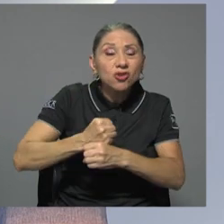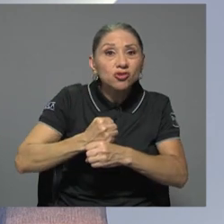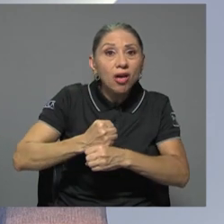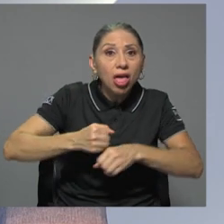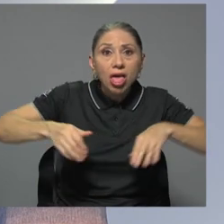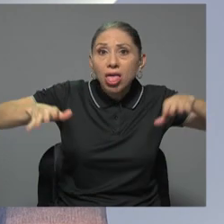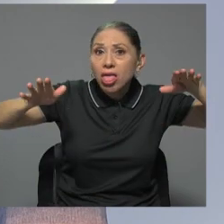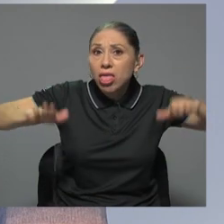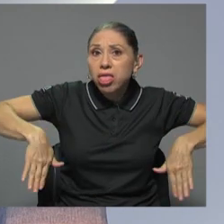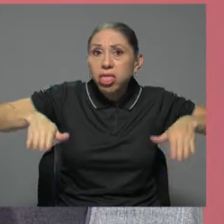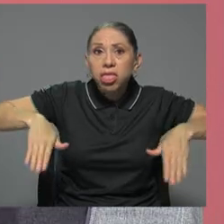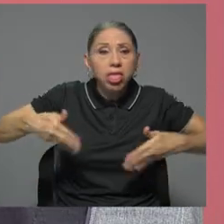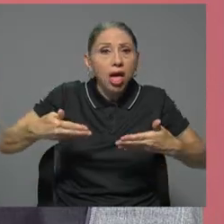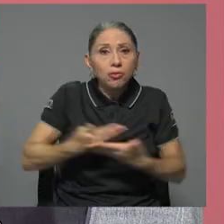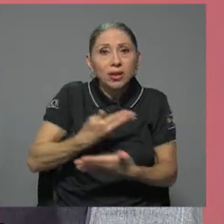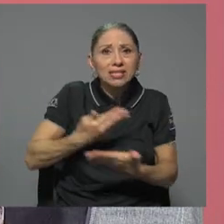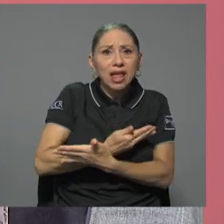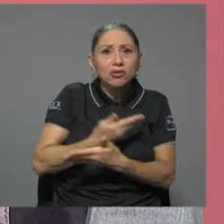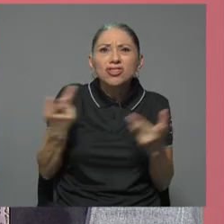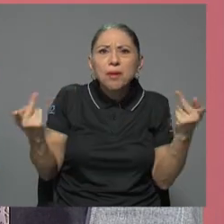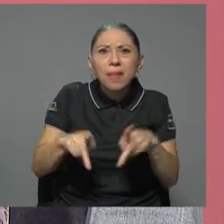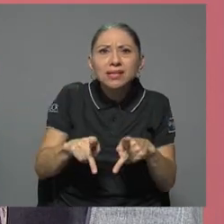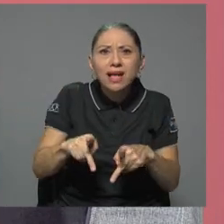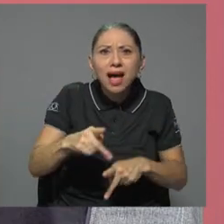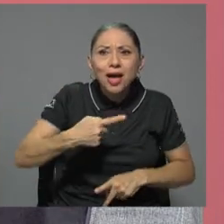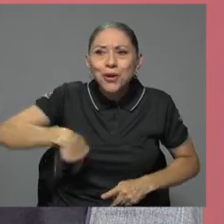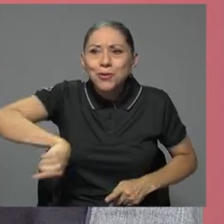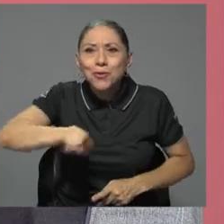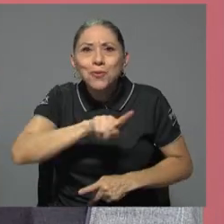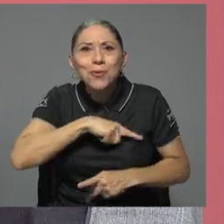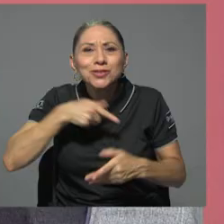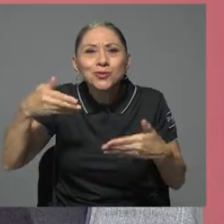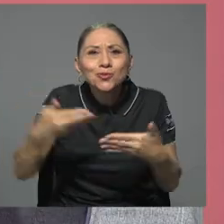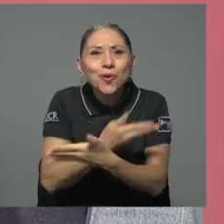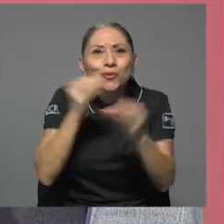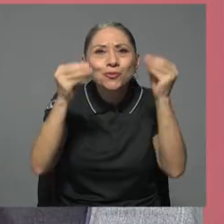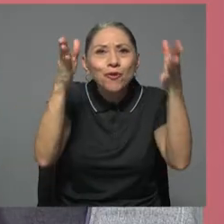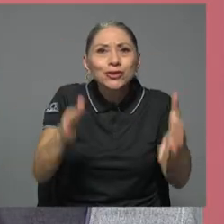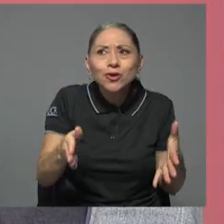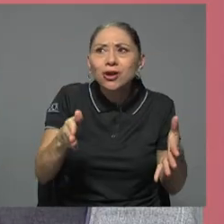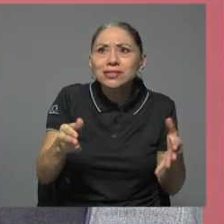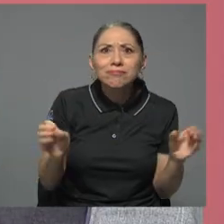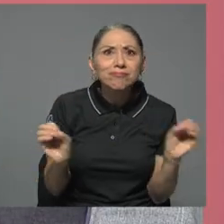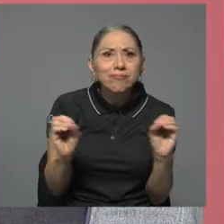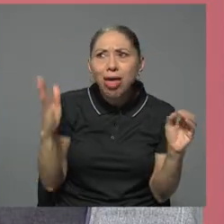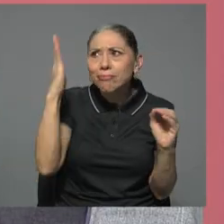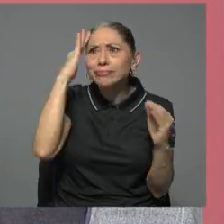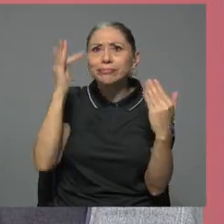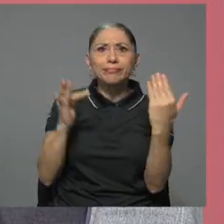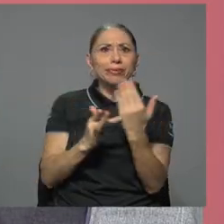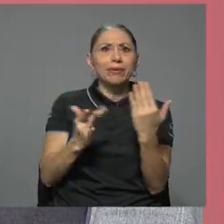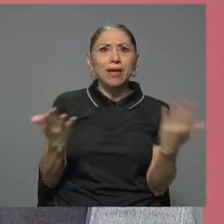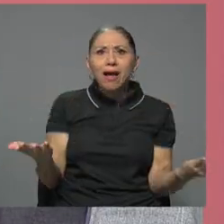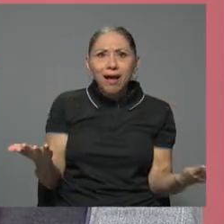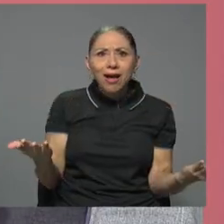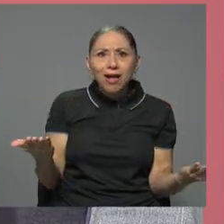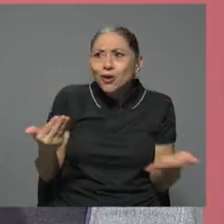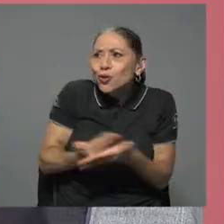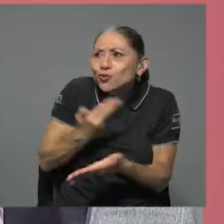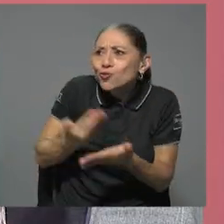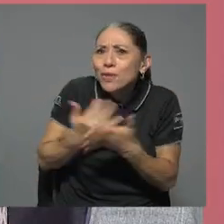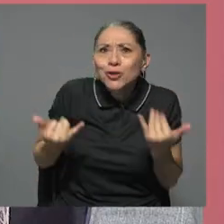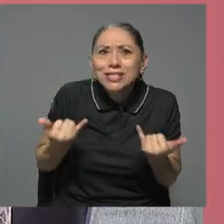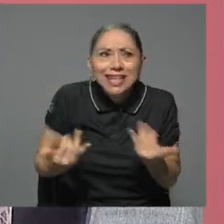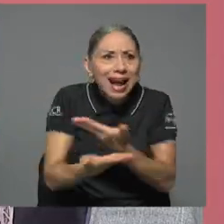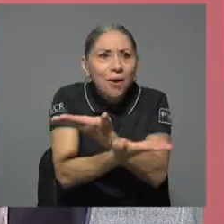nuestros nuevos profesores y nuestras nuevas maestras no saben o no están digitalizados lo nuevo lo que están